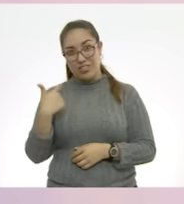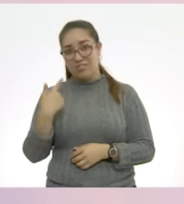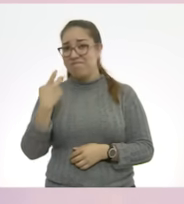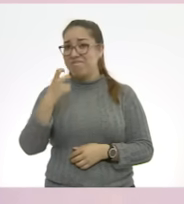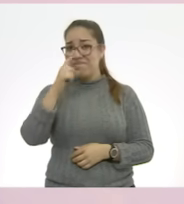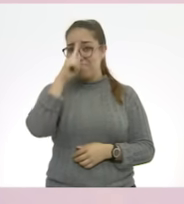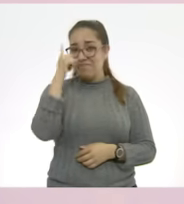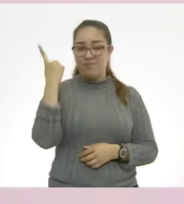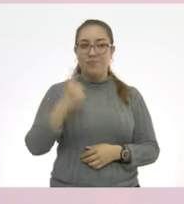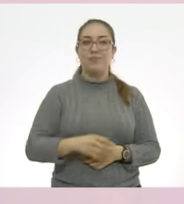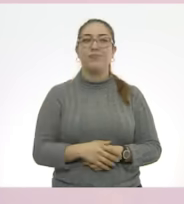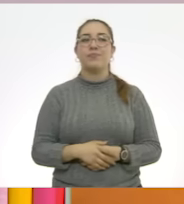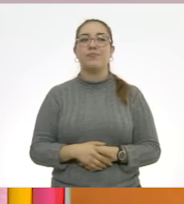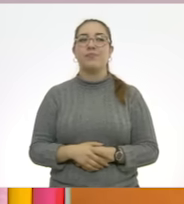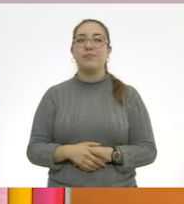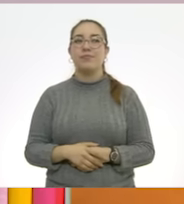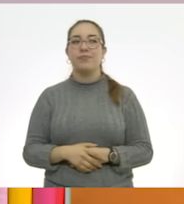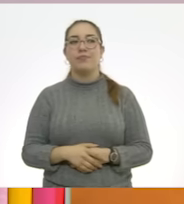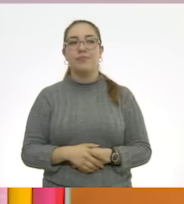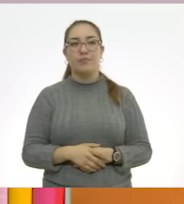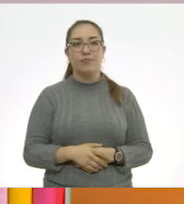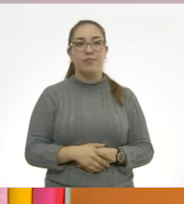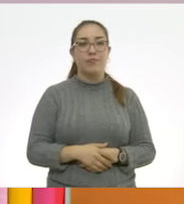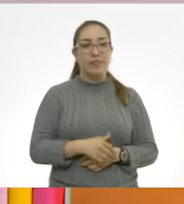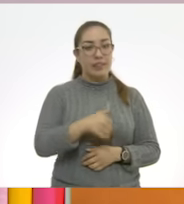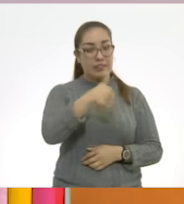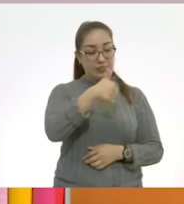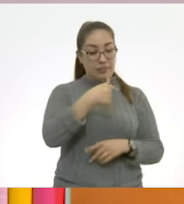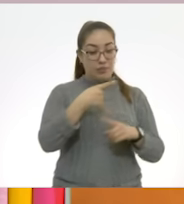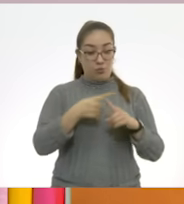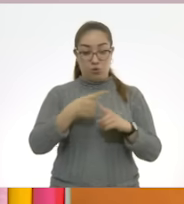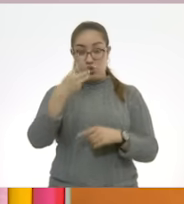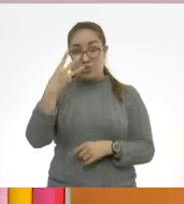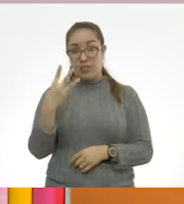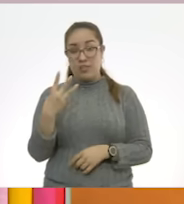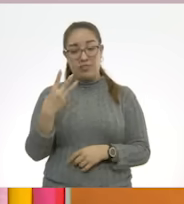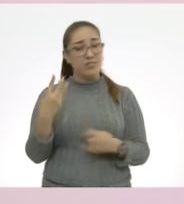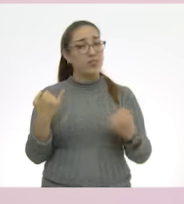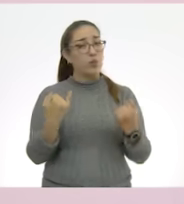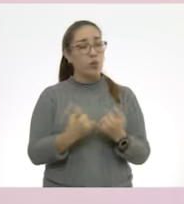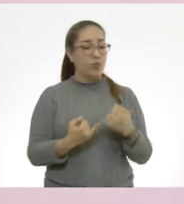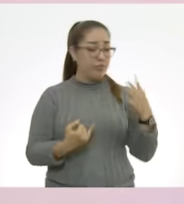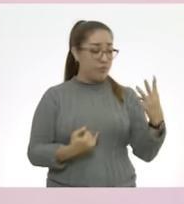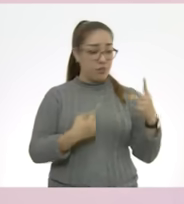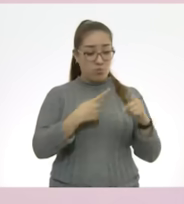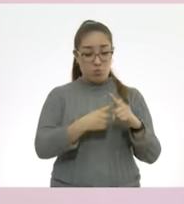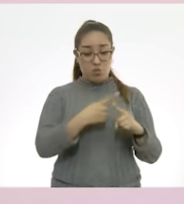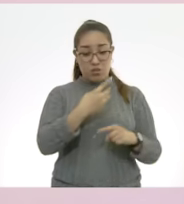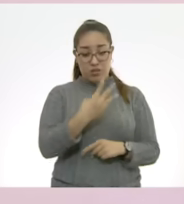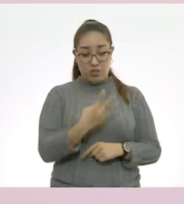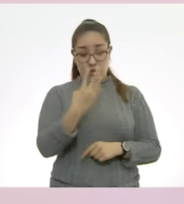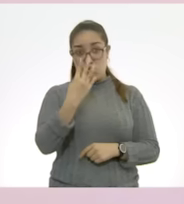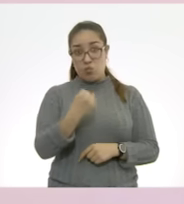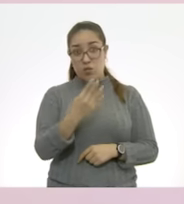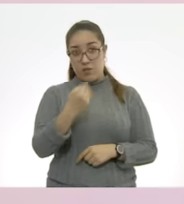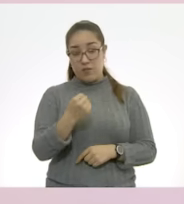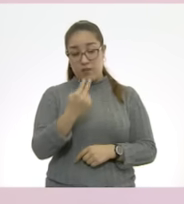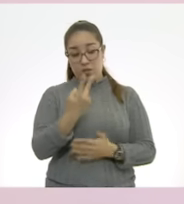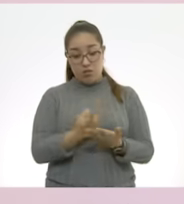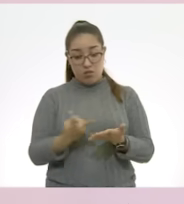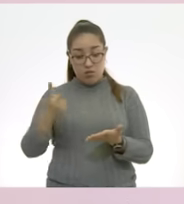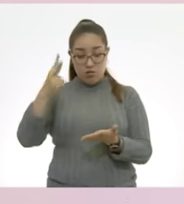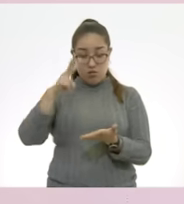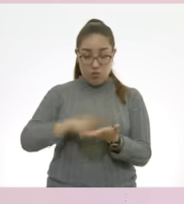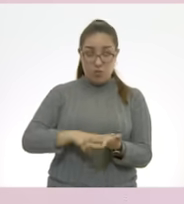12. 6 por 3. Hacemos lo mismo. 3 por 3 son 9. Entonces, si lo doblo o